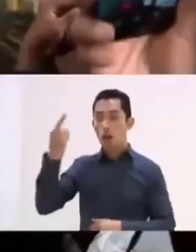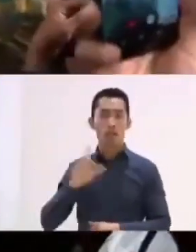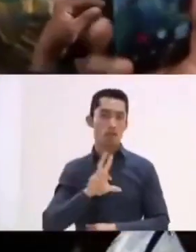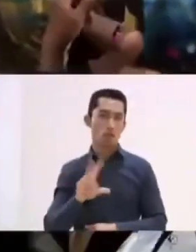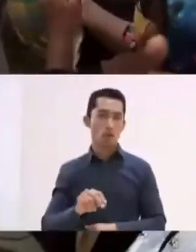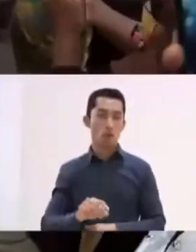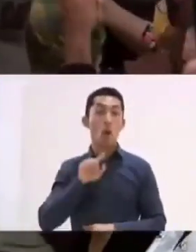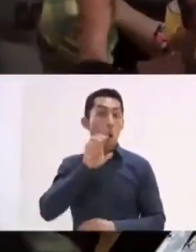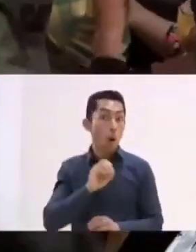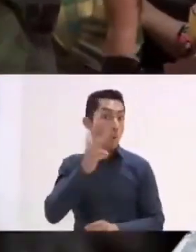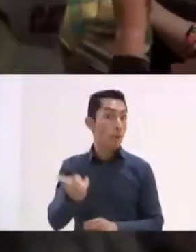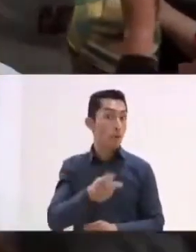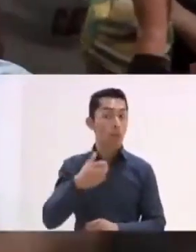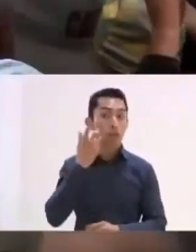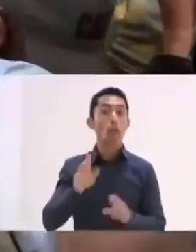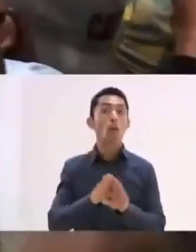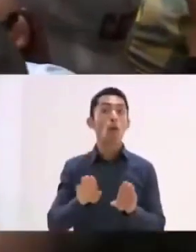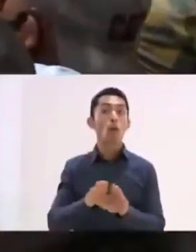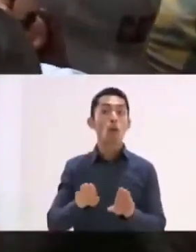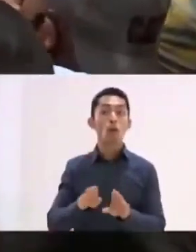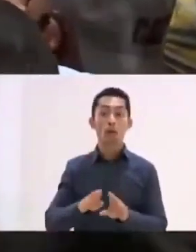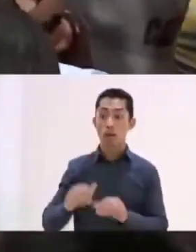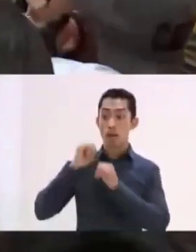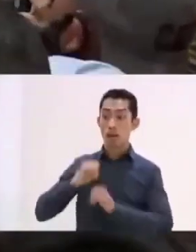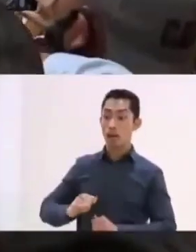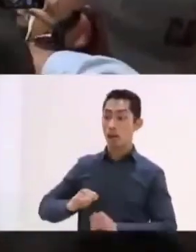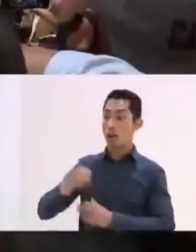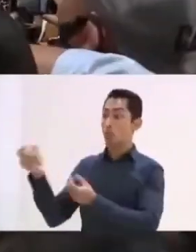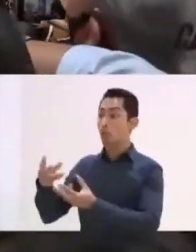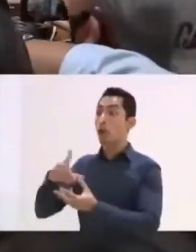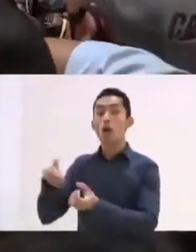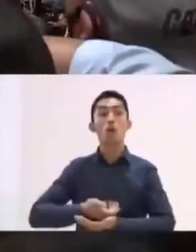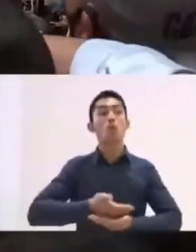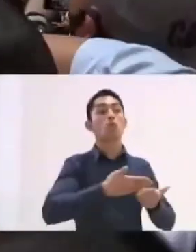¿O quieren ustedes que lo entreguemos a las organizaciones?